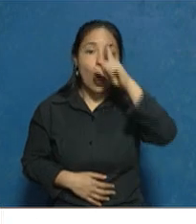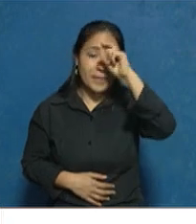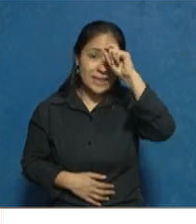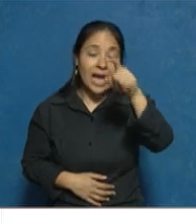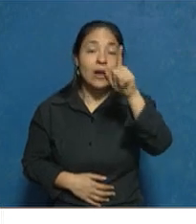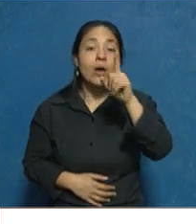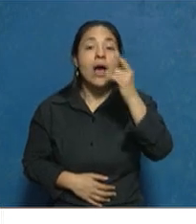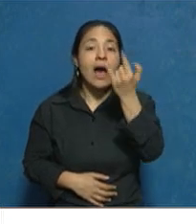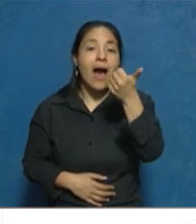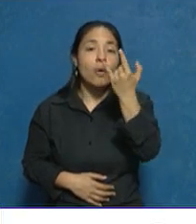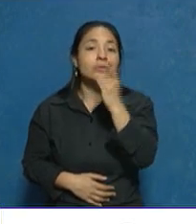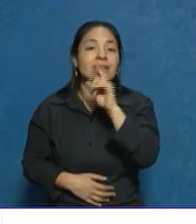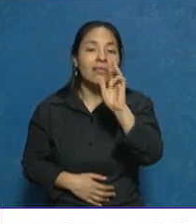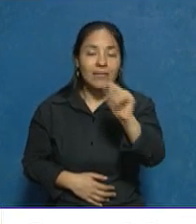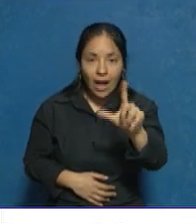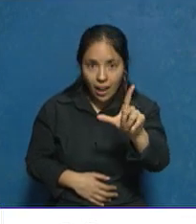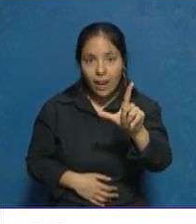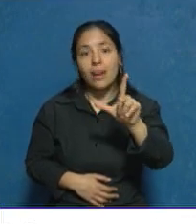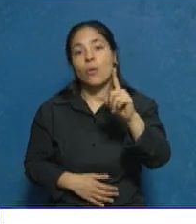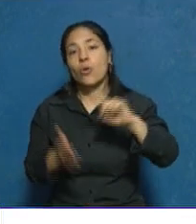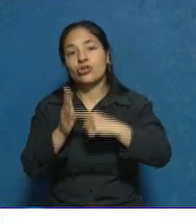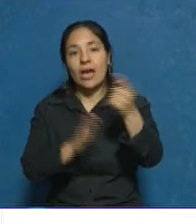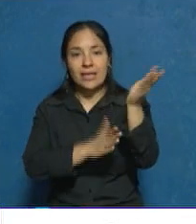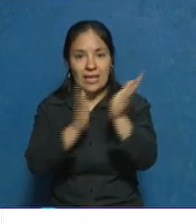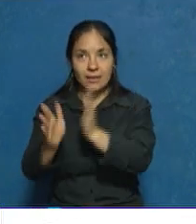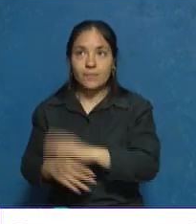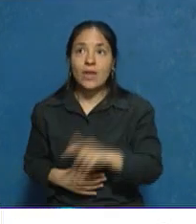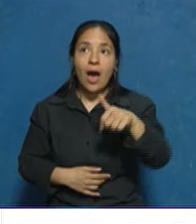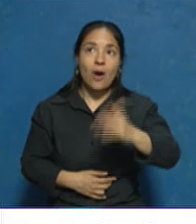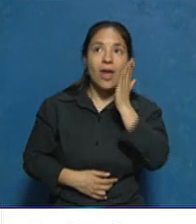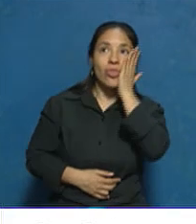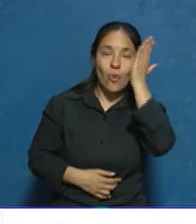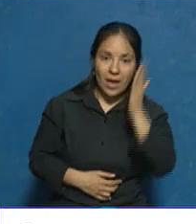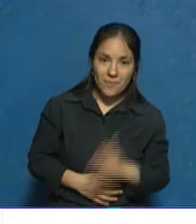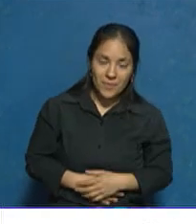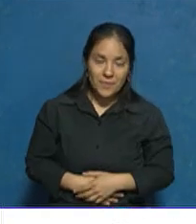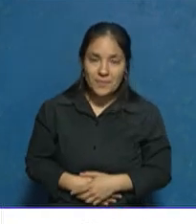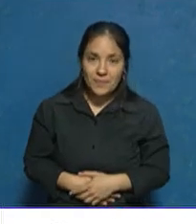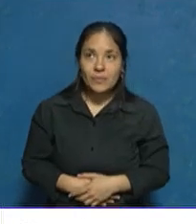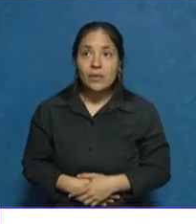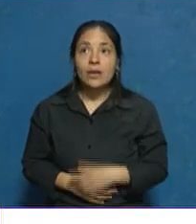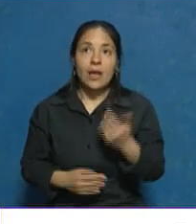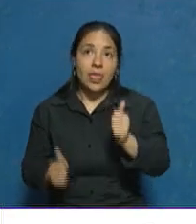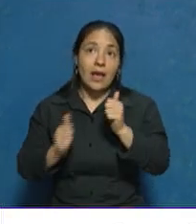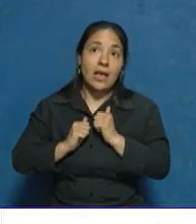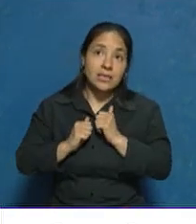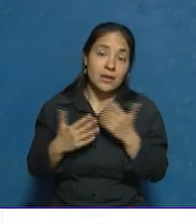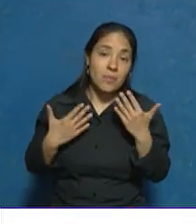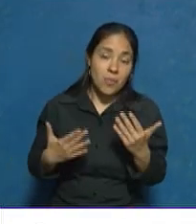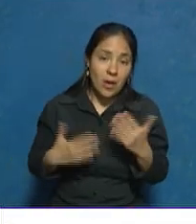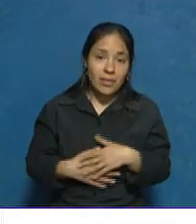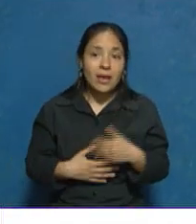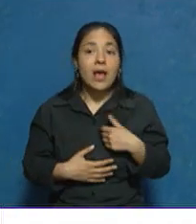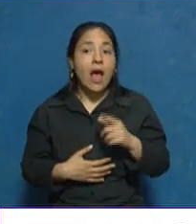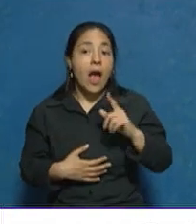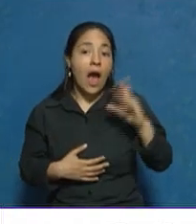Aires, siguiendo un tratamiento. Beni en este momento se encuentra durmiendo, así que ha podido descansar, tuvo una noche